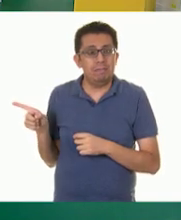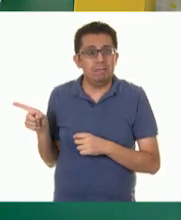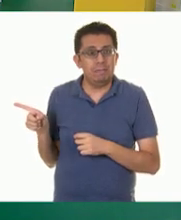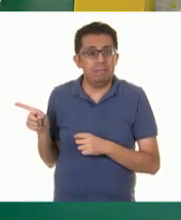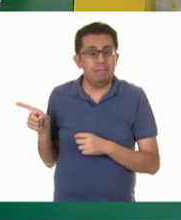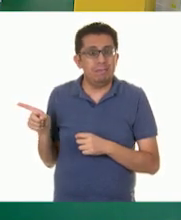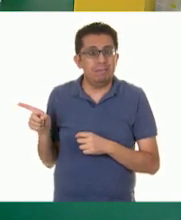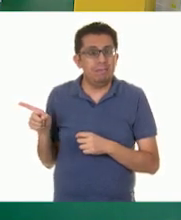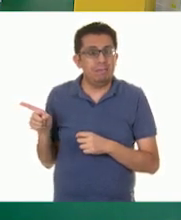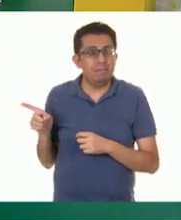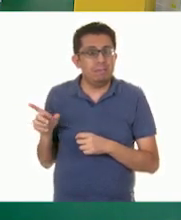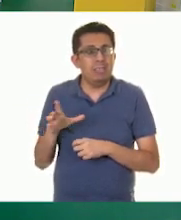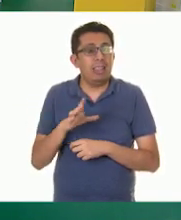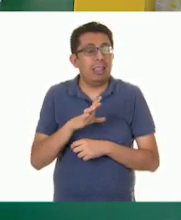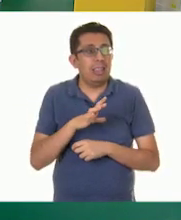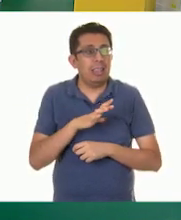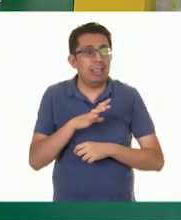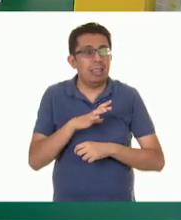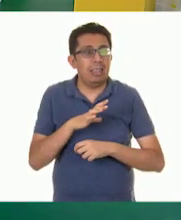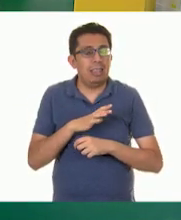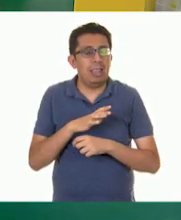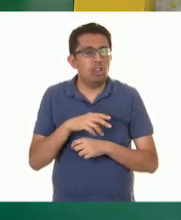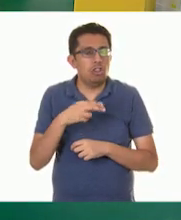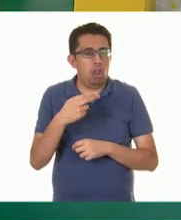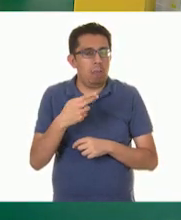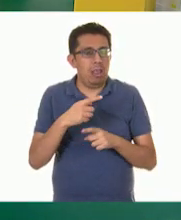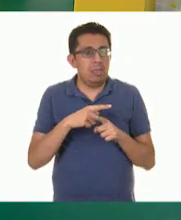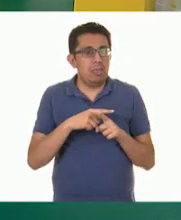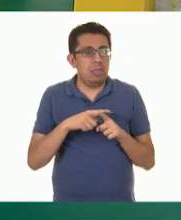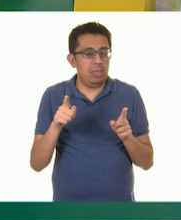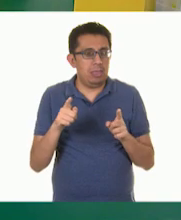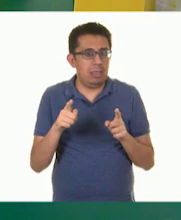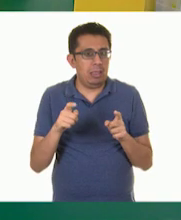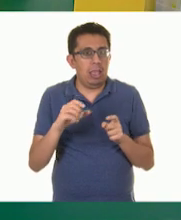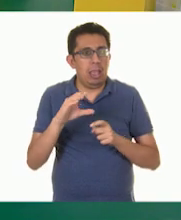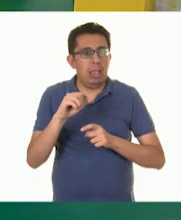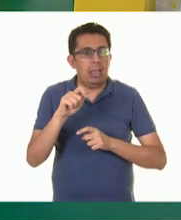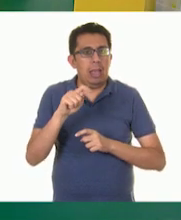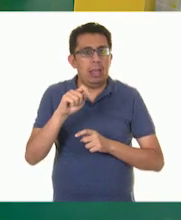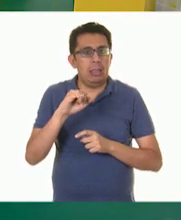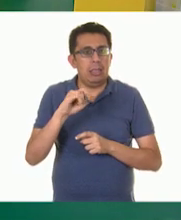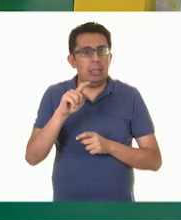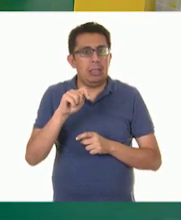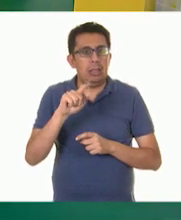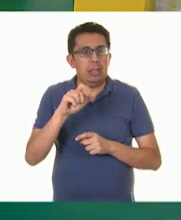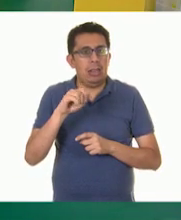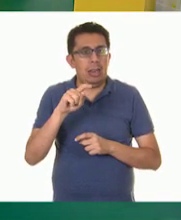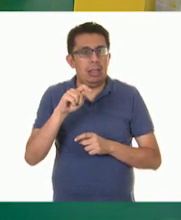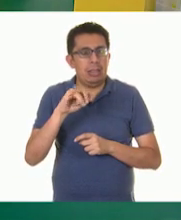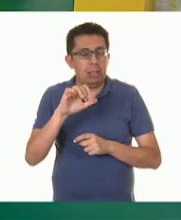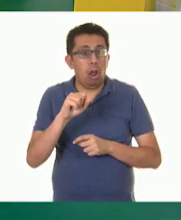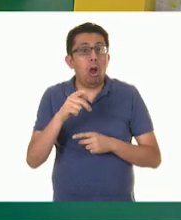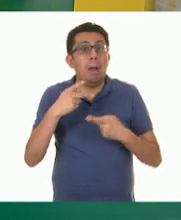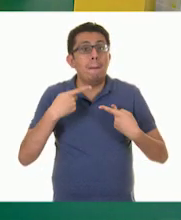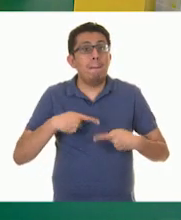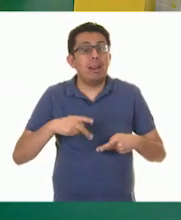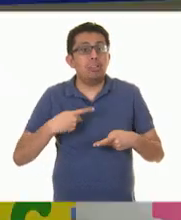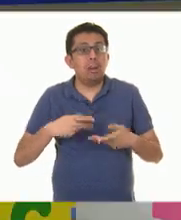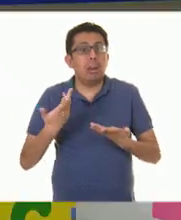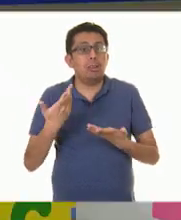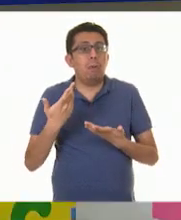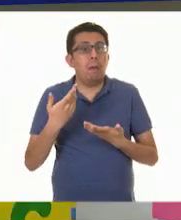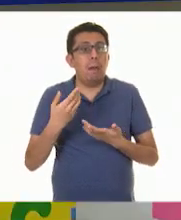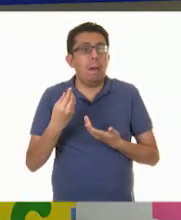tenían otro nombre, que son los Isiuch Catitlantis, o los mensajeros que van deprisa,